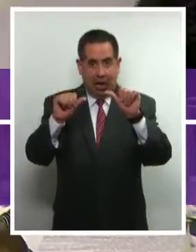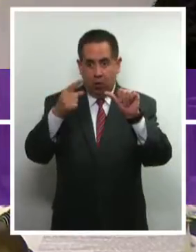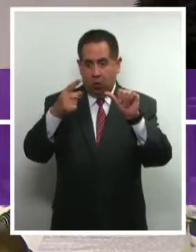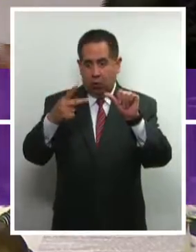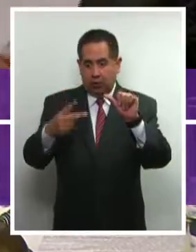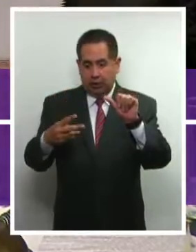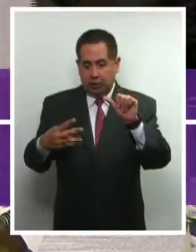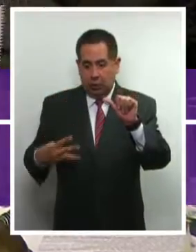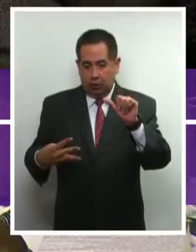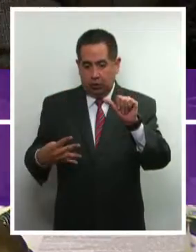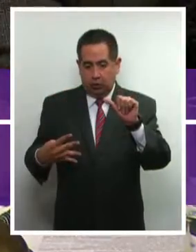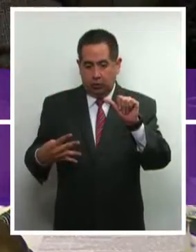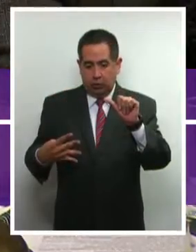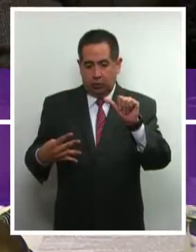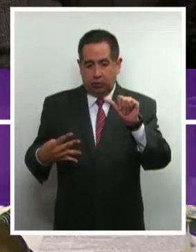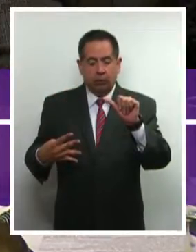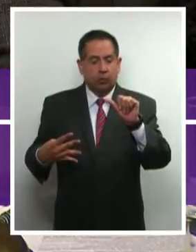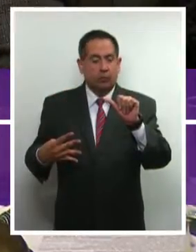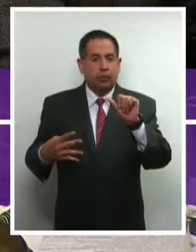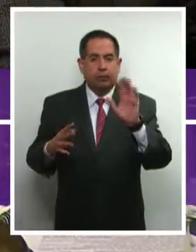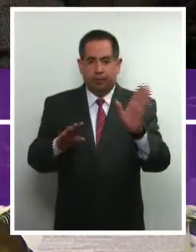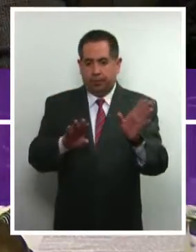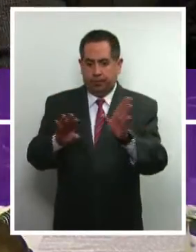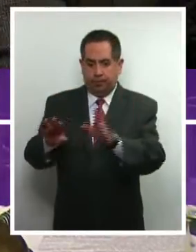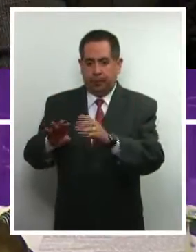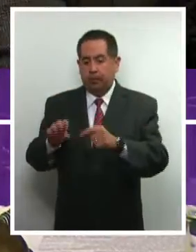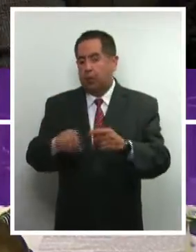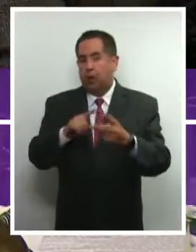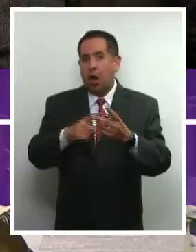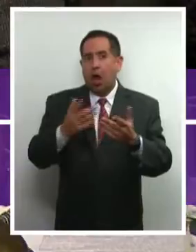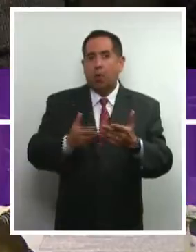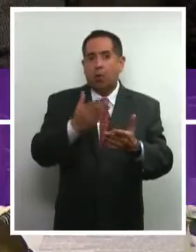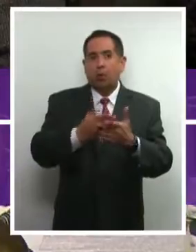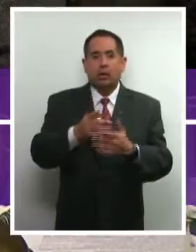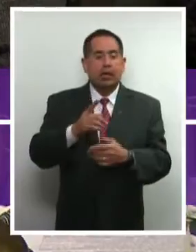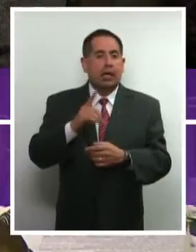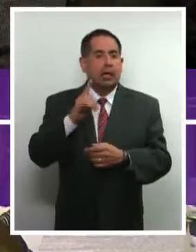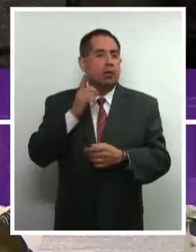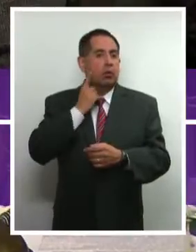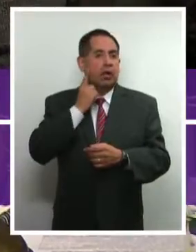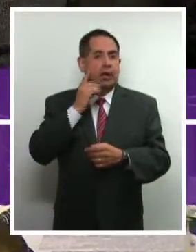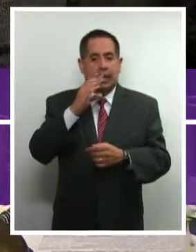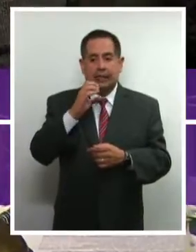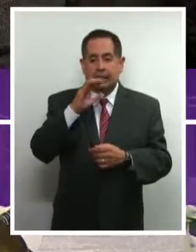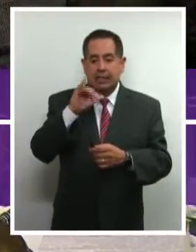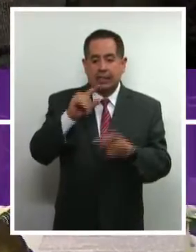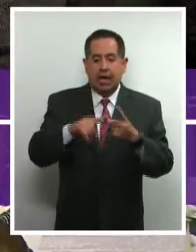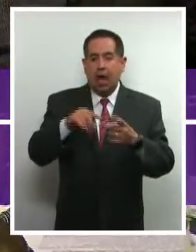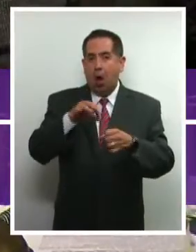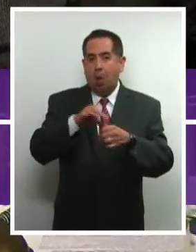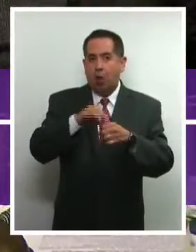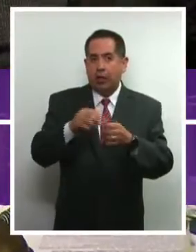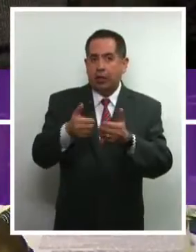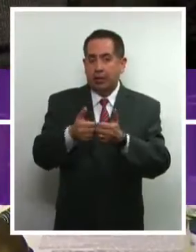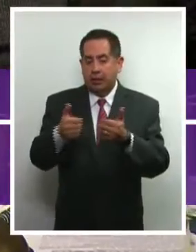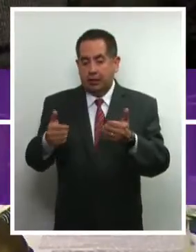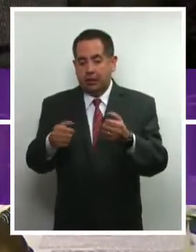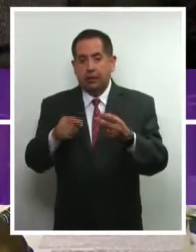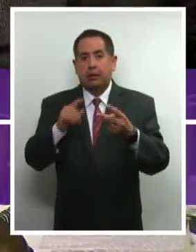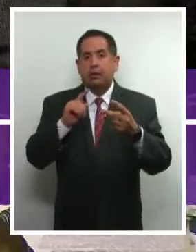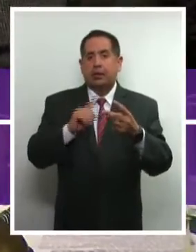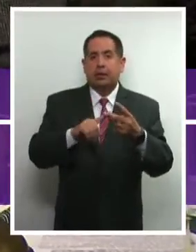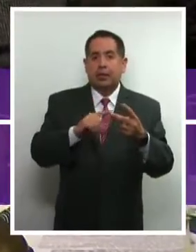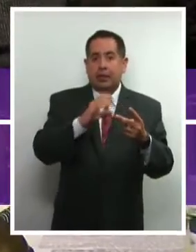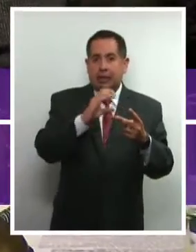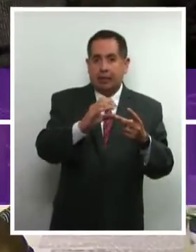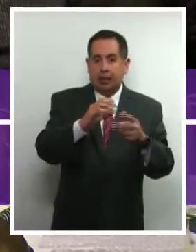numerales. Una propuesta de la diputada Cecilia Romero para que se vote por separado el apartado